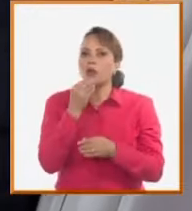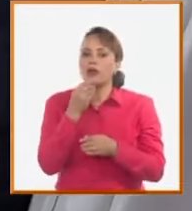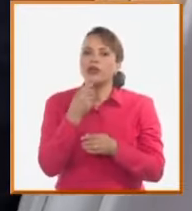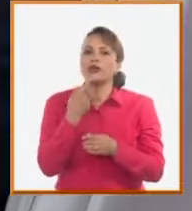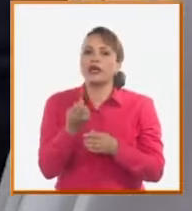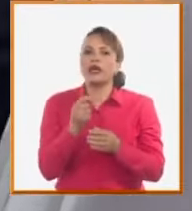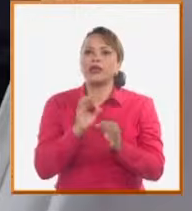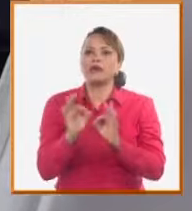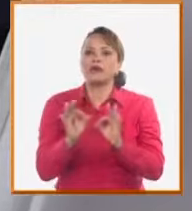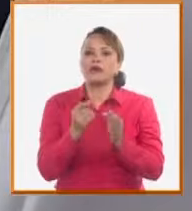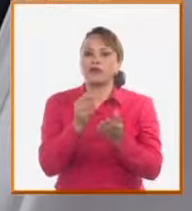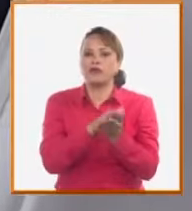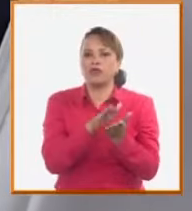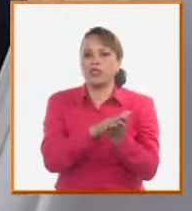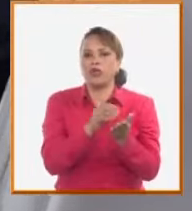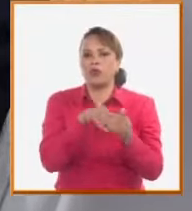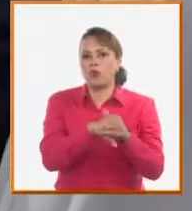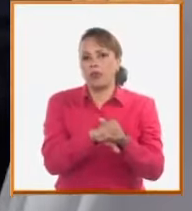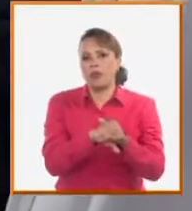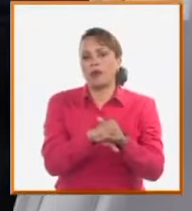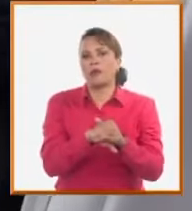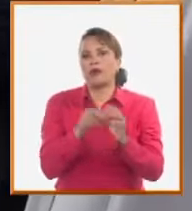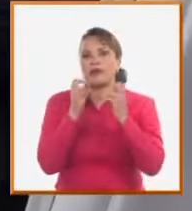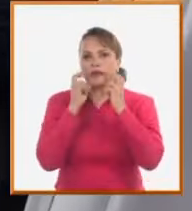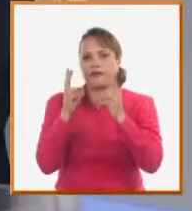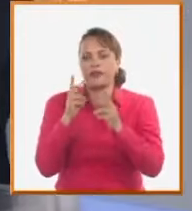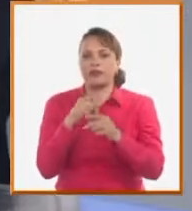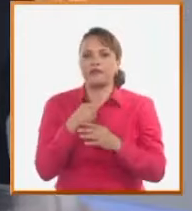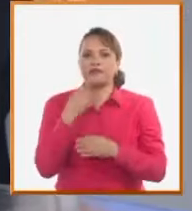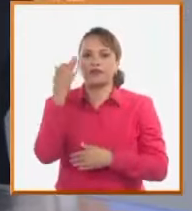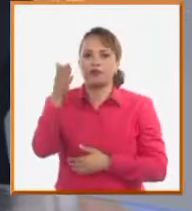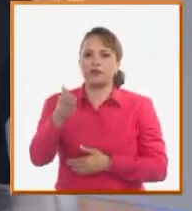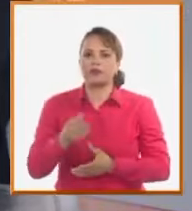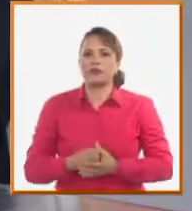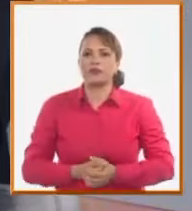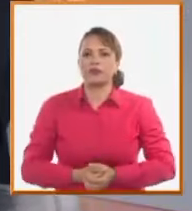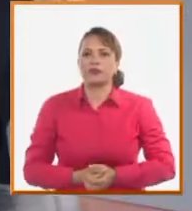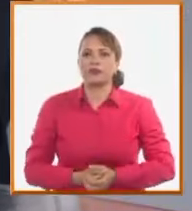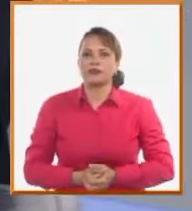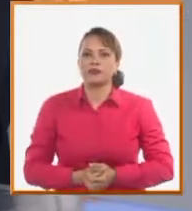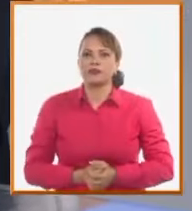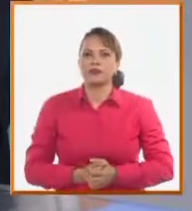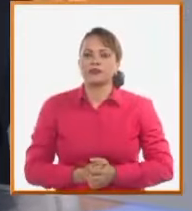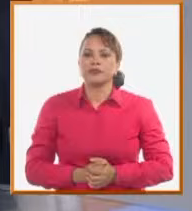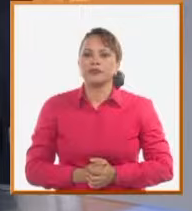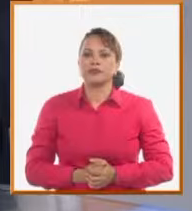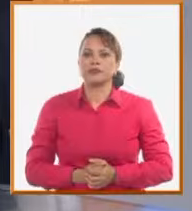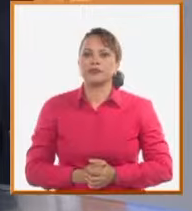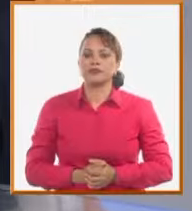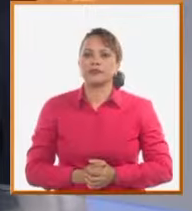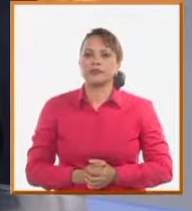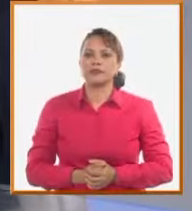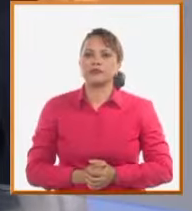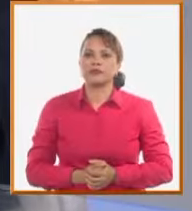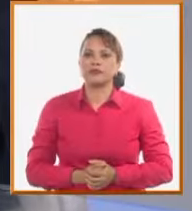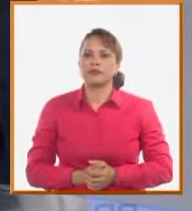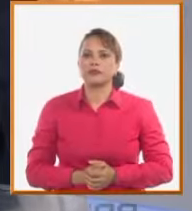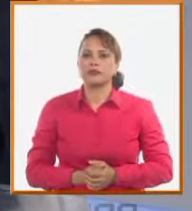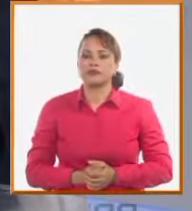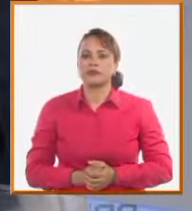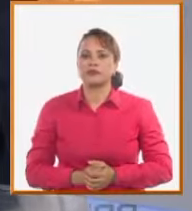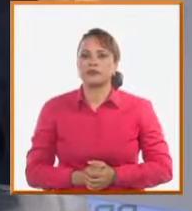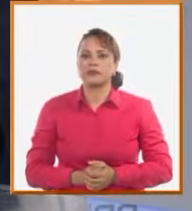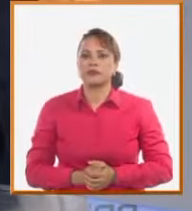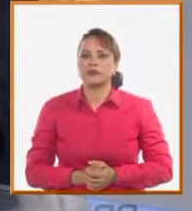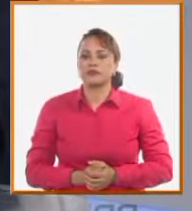asegurarse. Sí, Randy, buenas noches. Bueno, como se decía por los ponentes, Drais